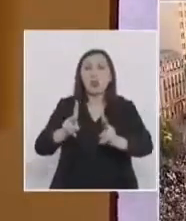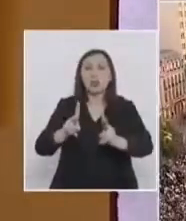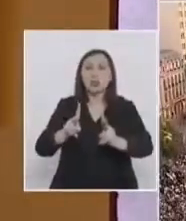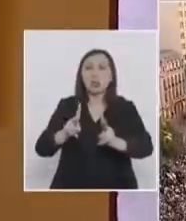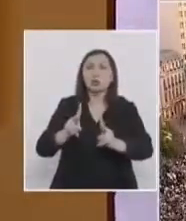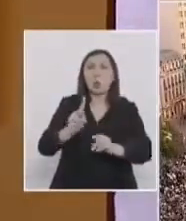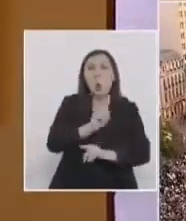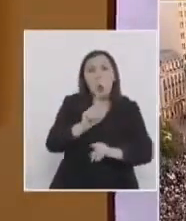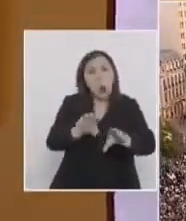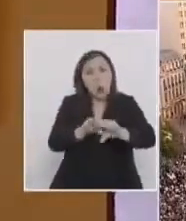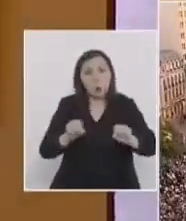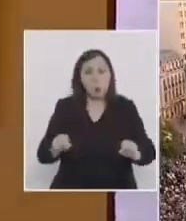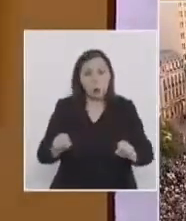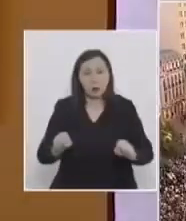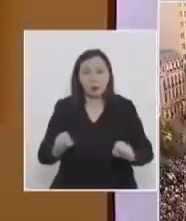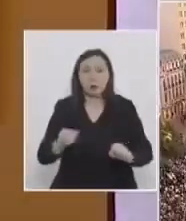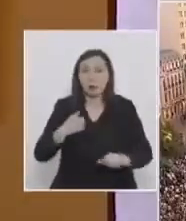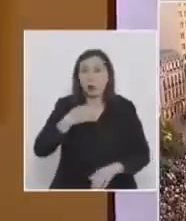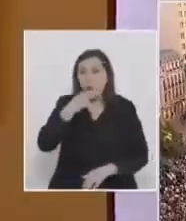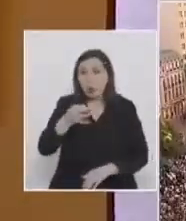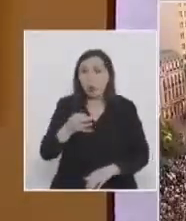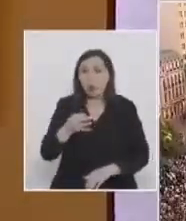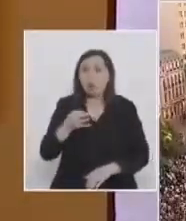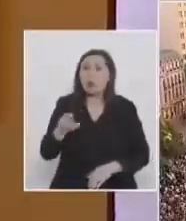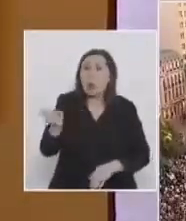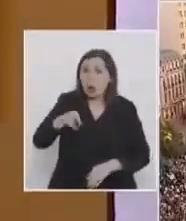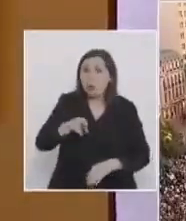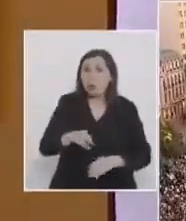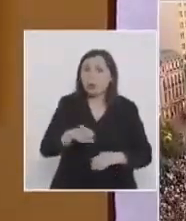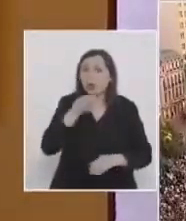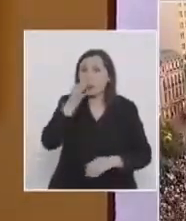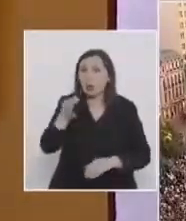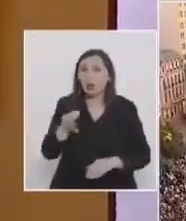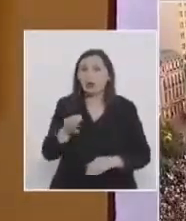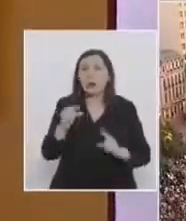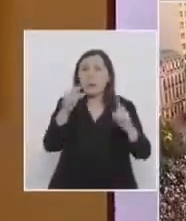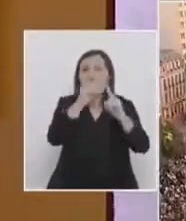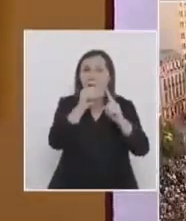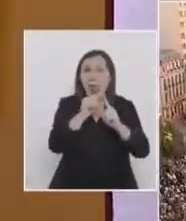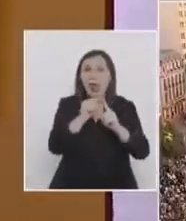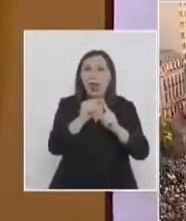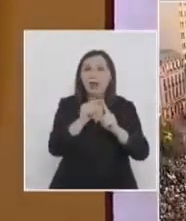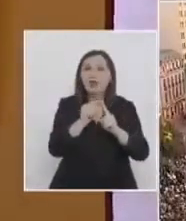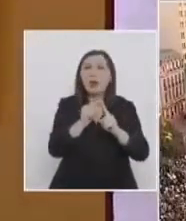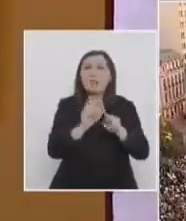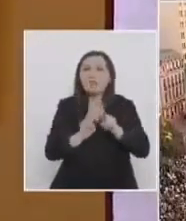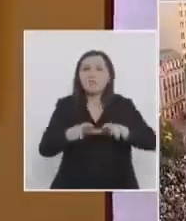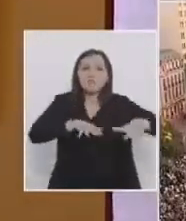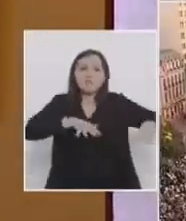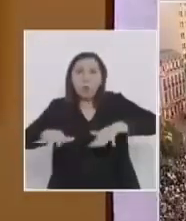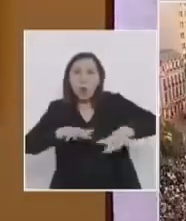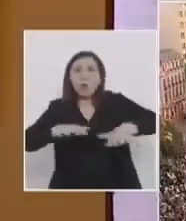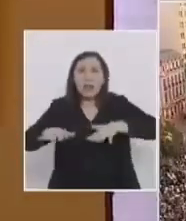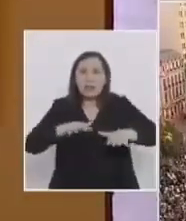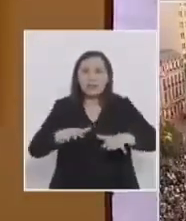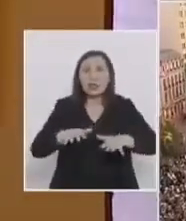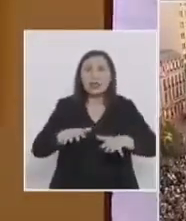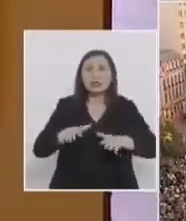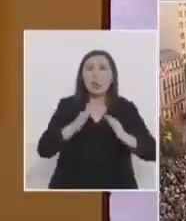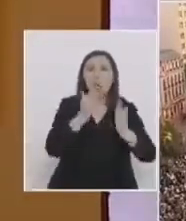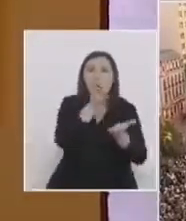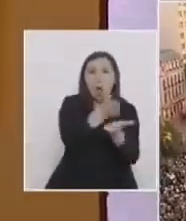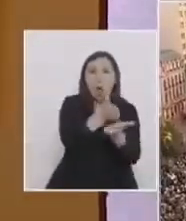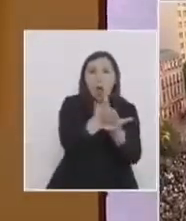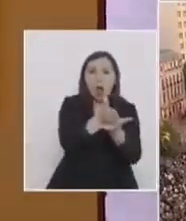disentir. Como he dicho más de una vez, citando palabras nacidas al calor de las movilizaciones en un